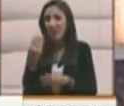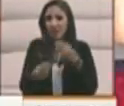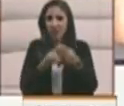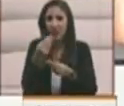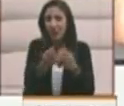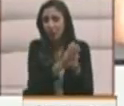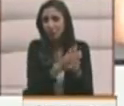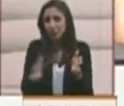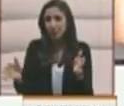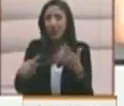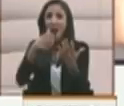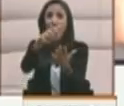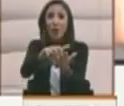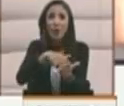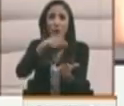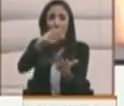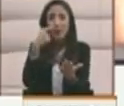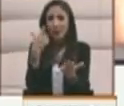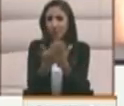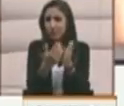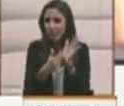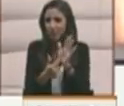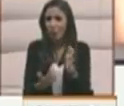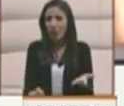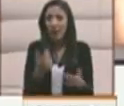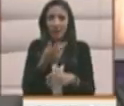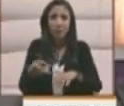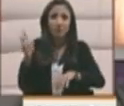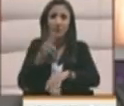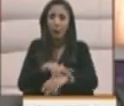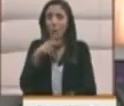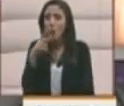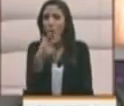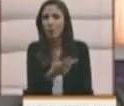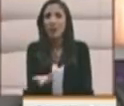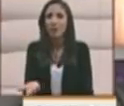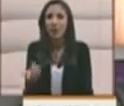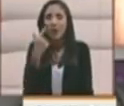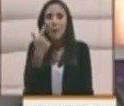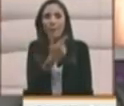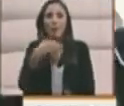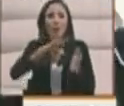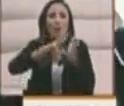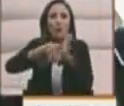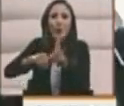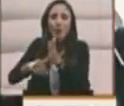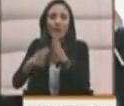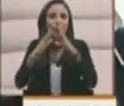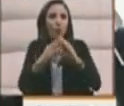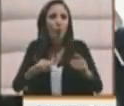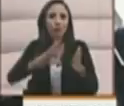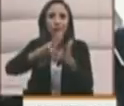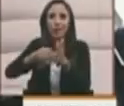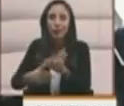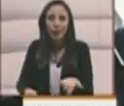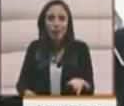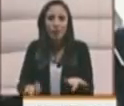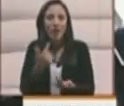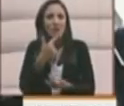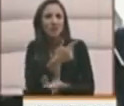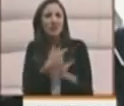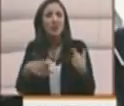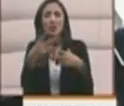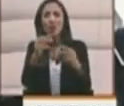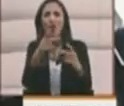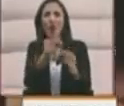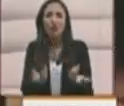tema agrario es evidente, pues es un descaro ya. Aquí nosotros vemos cómo se roban los insumos, cómo se le niega al pequeño productor